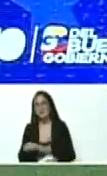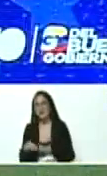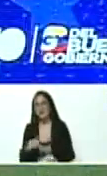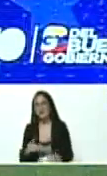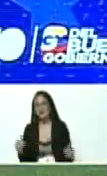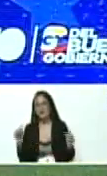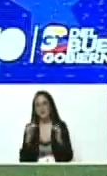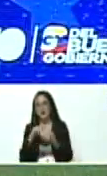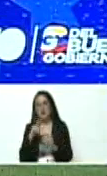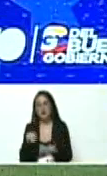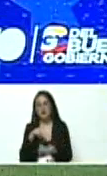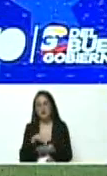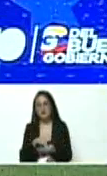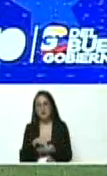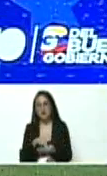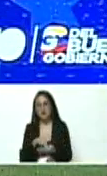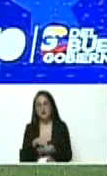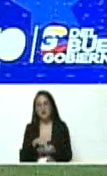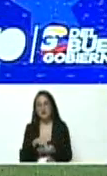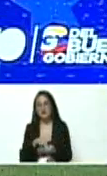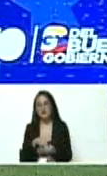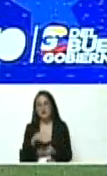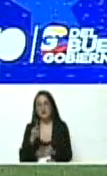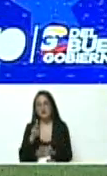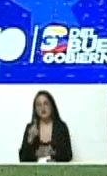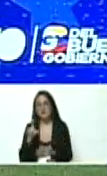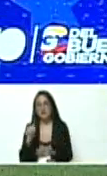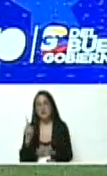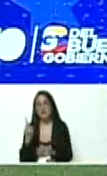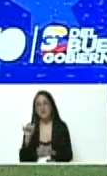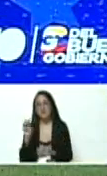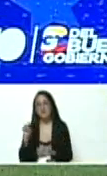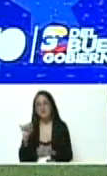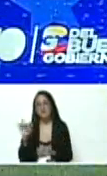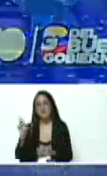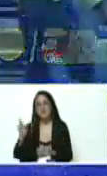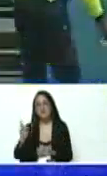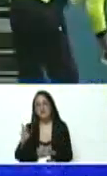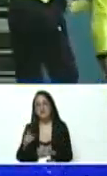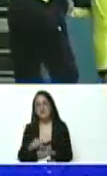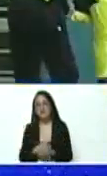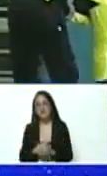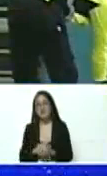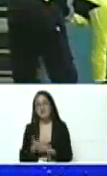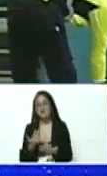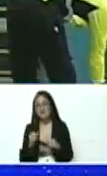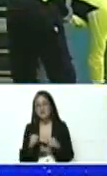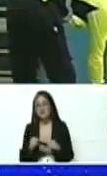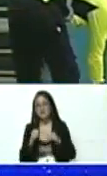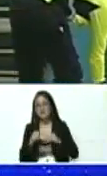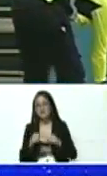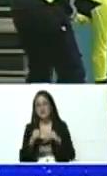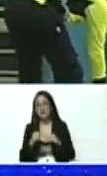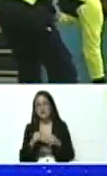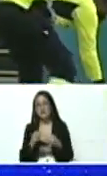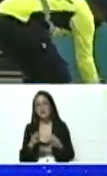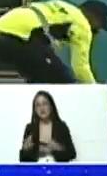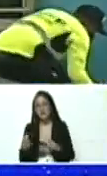Soberanía Nacional, general en jefe Vladimir Padrino López. Hay que mantener el